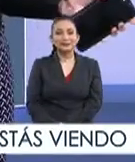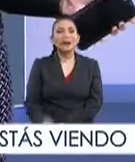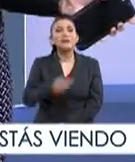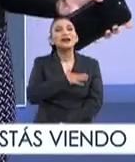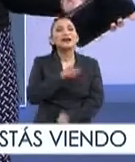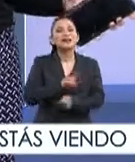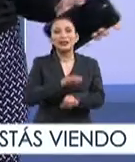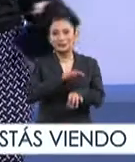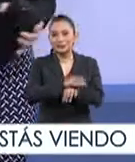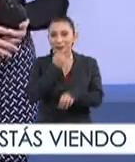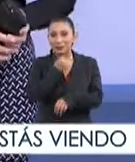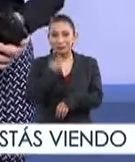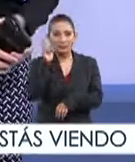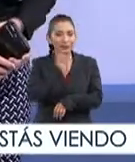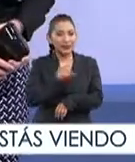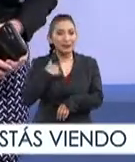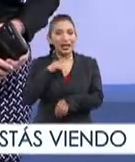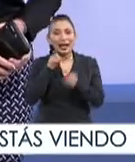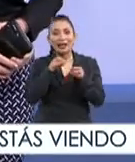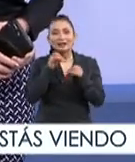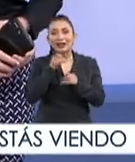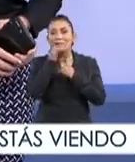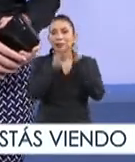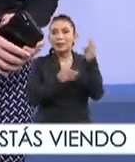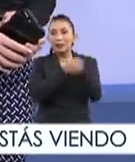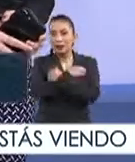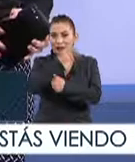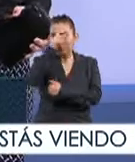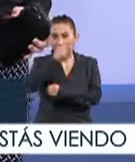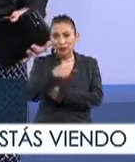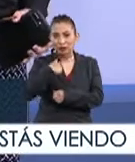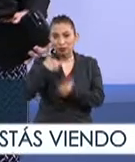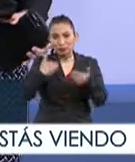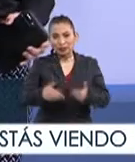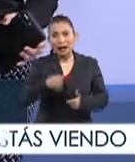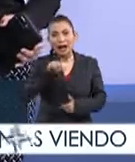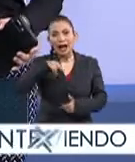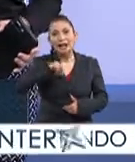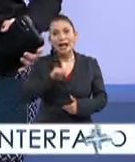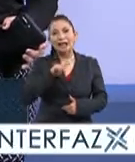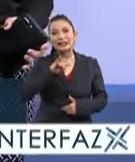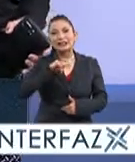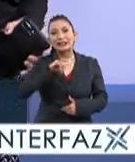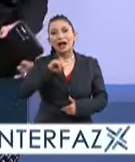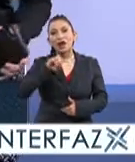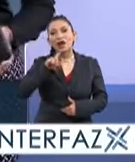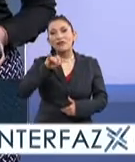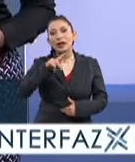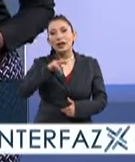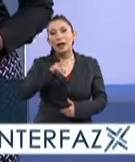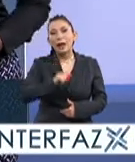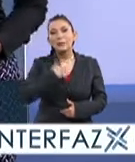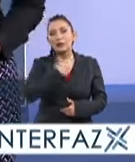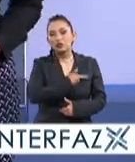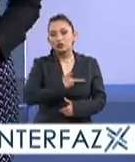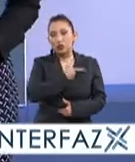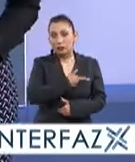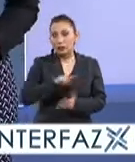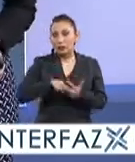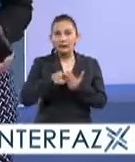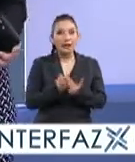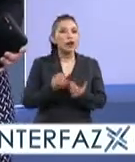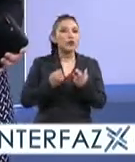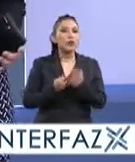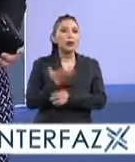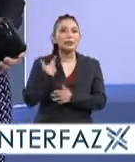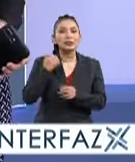Muy buenos días, amigos y amigas de la Agencia Informativa de Educación de México. Yo soy Ana Cristina Olvera y me da muchísimo gusto tener la oportunidad de iniciar